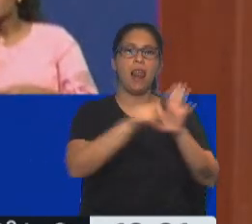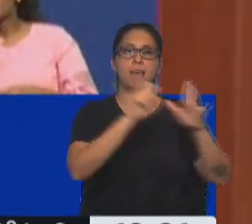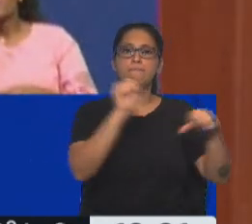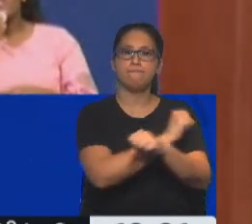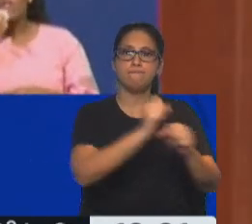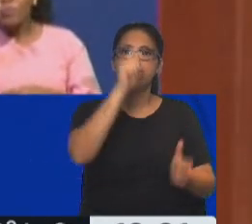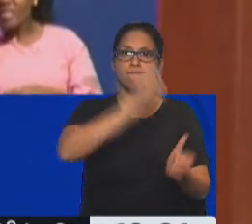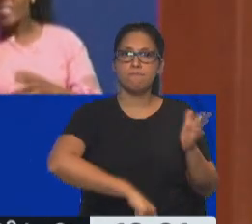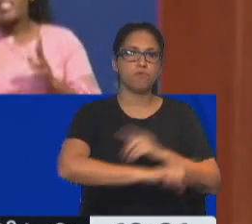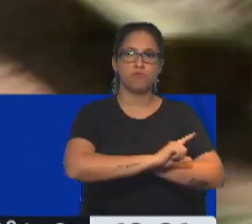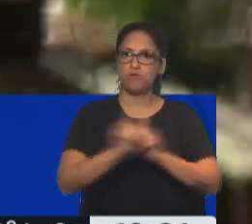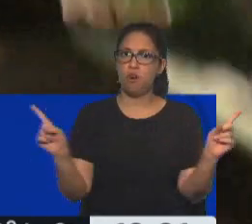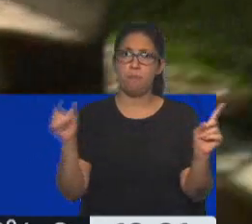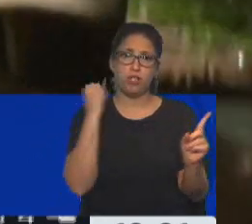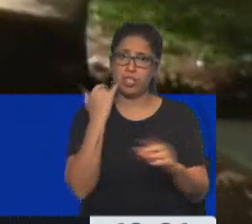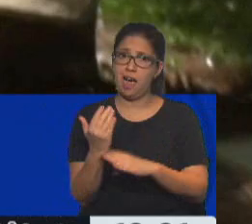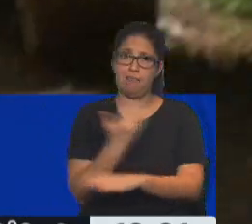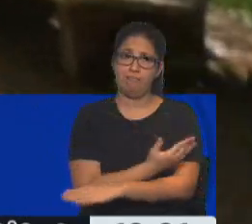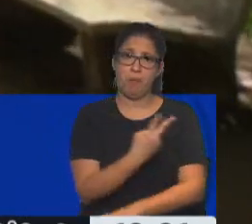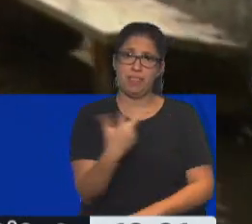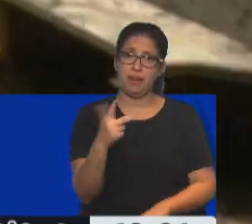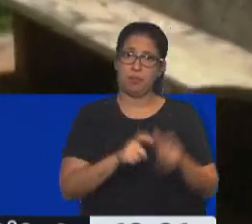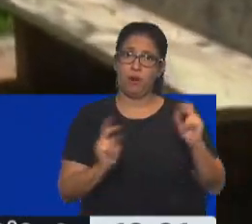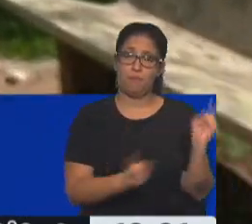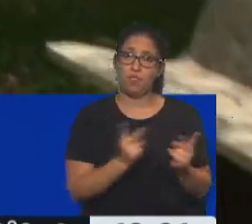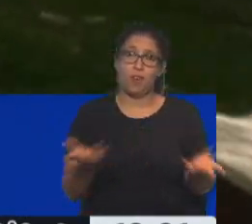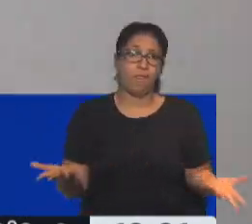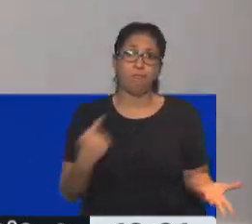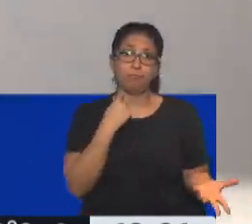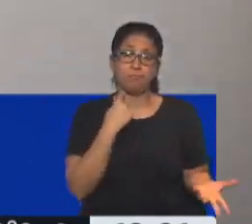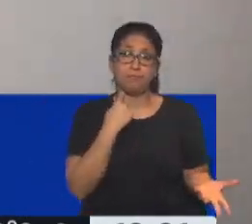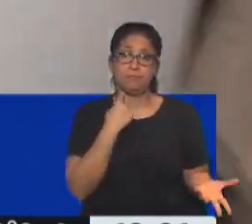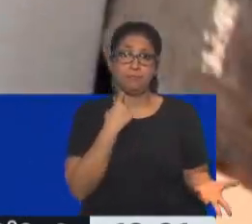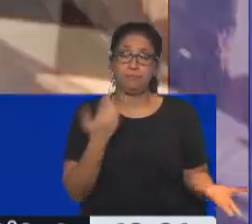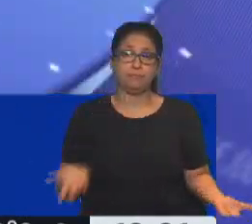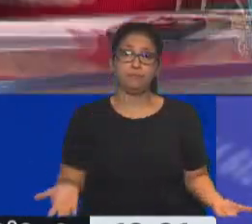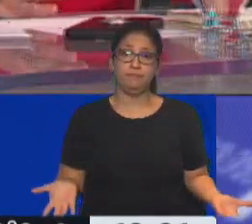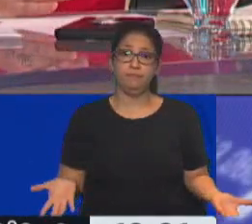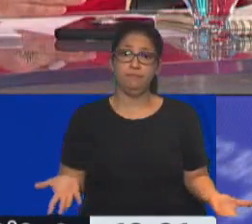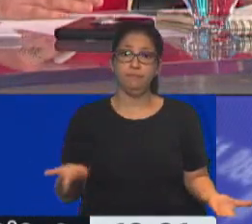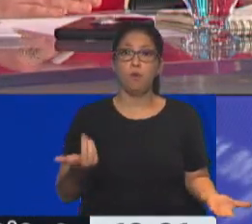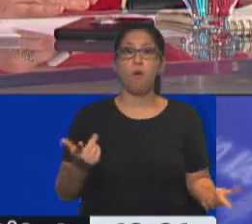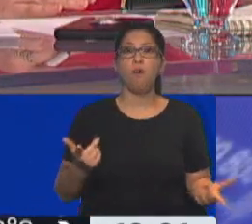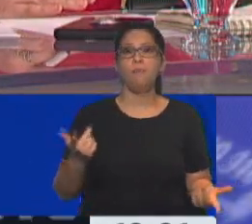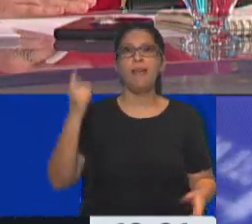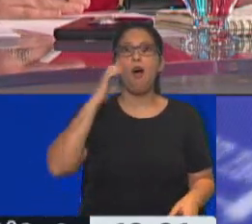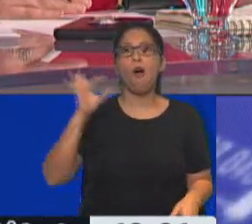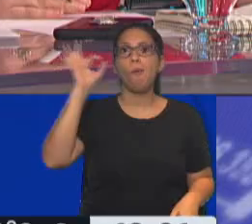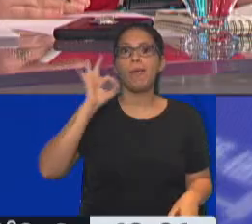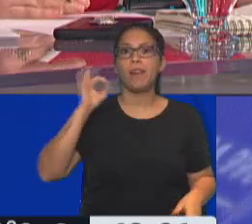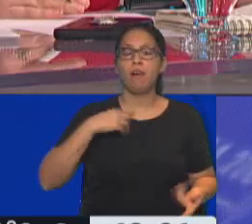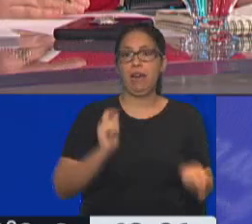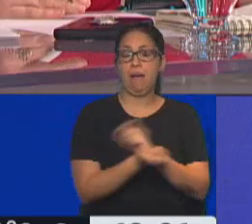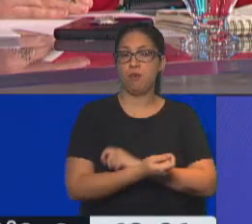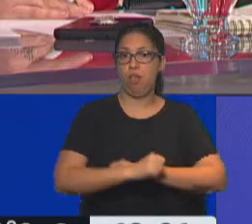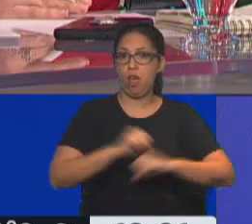en los hechos concretos. Bueno, cuando lo dijo ya había 23 muertos. Exactamente, exactamente, y este cambio de postura, porque primero los cuestionó a quienes